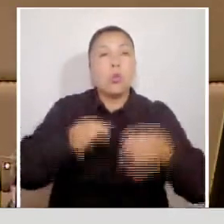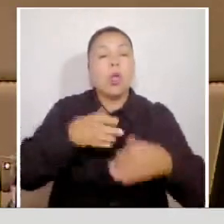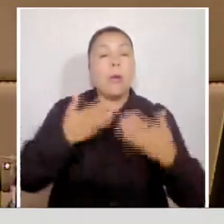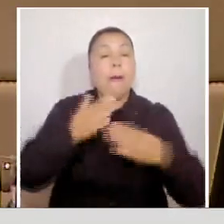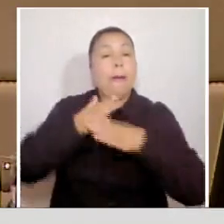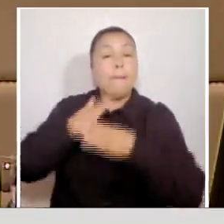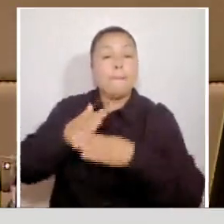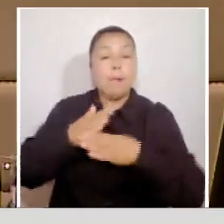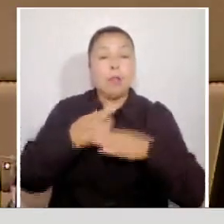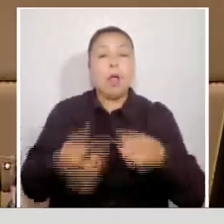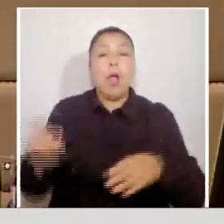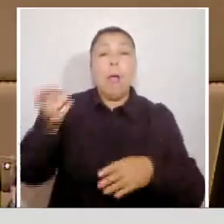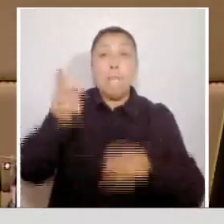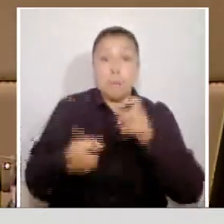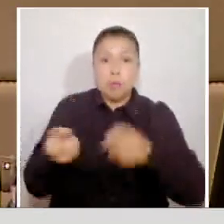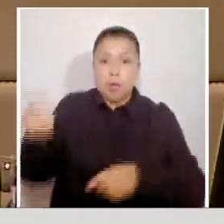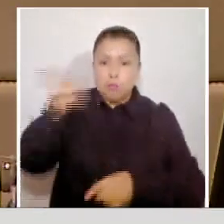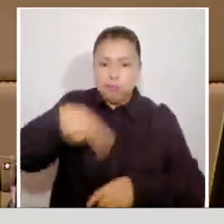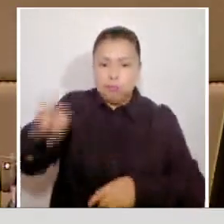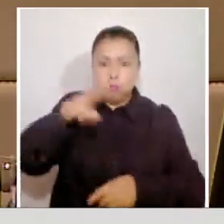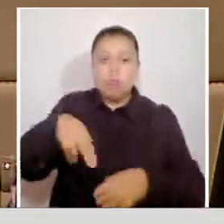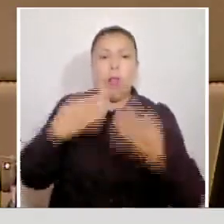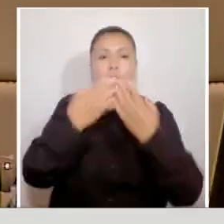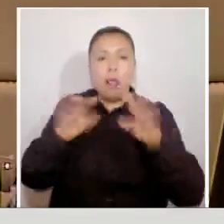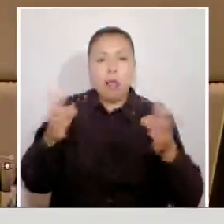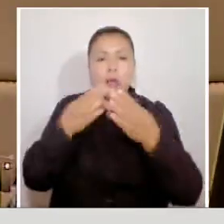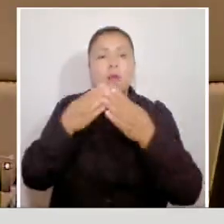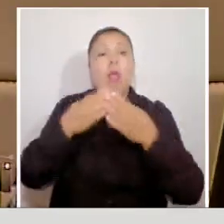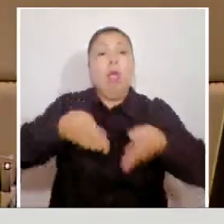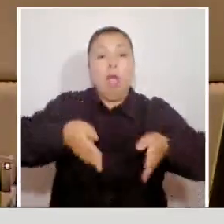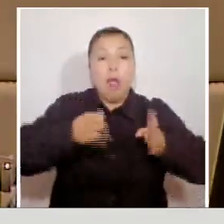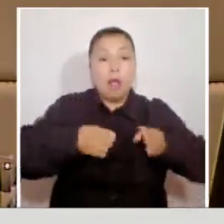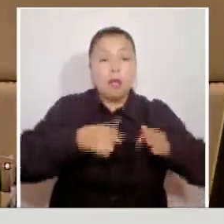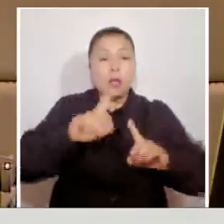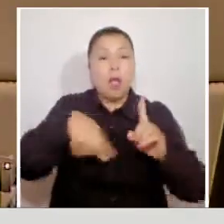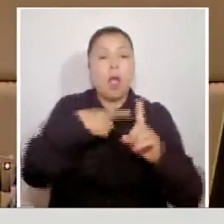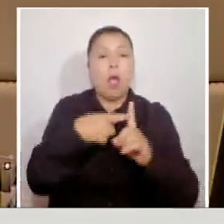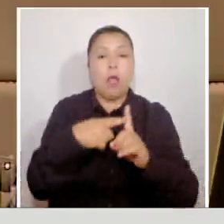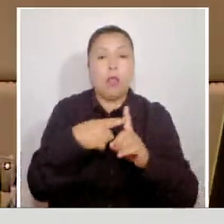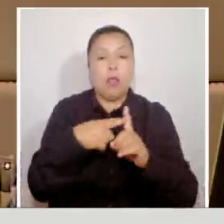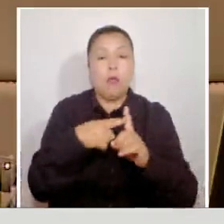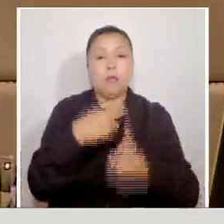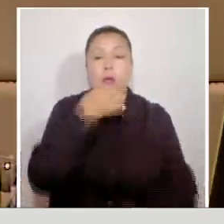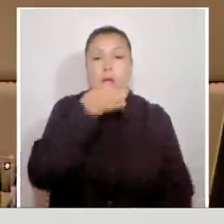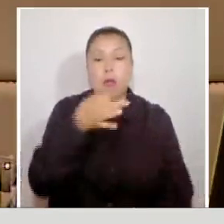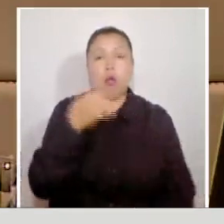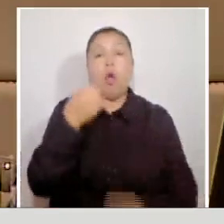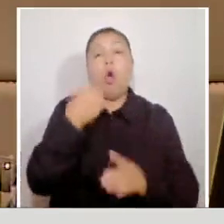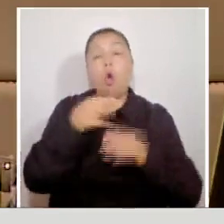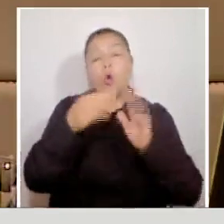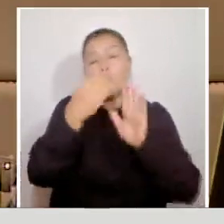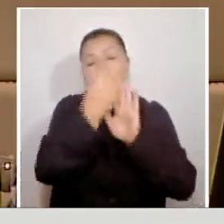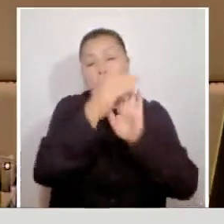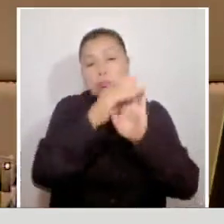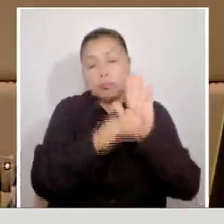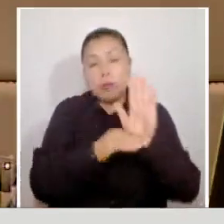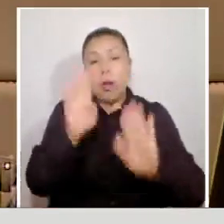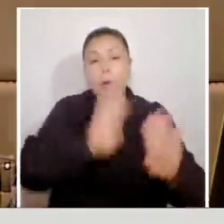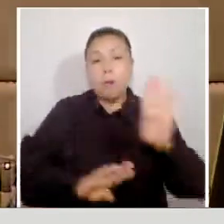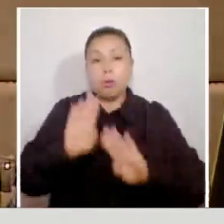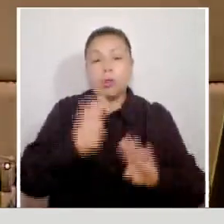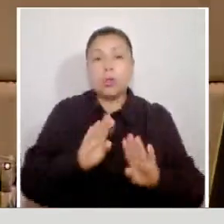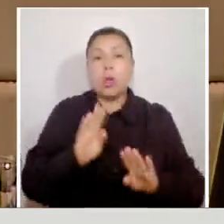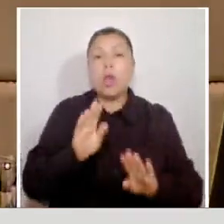reincidentes queden libres en las calles además resalto otros mecanismos como la direcciones Fiscales que